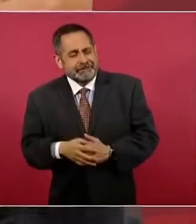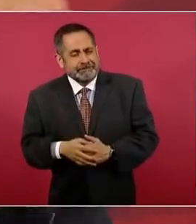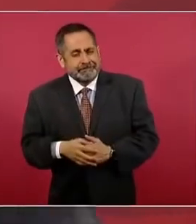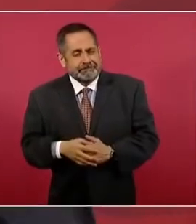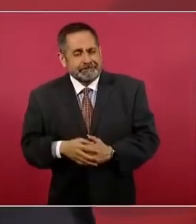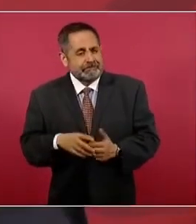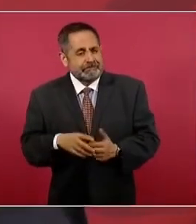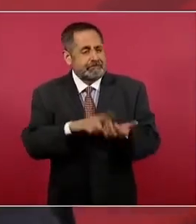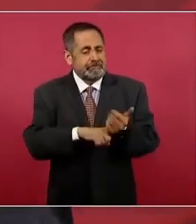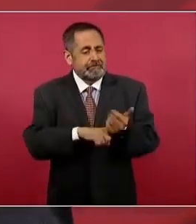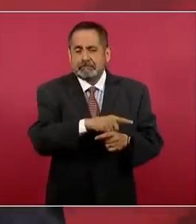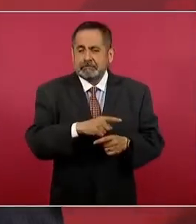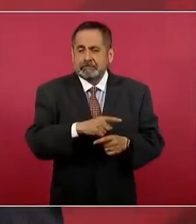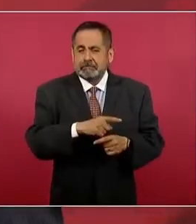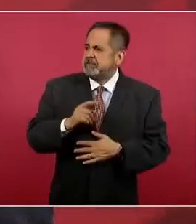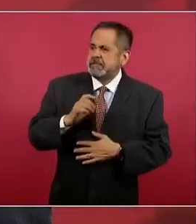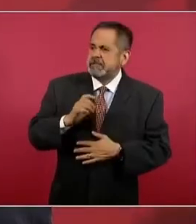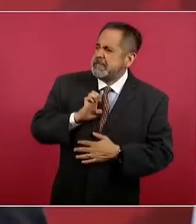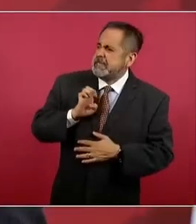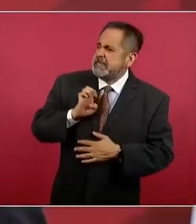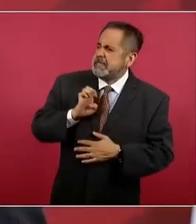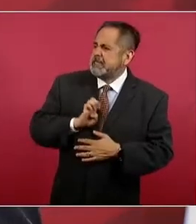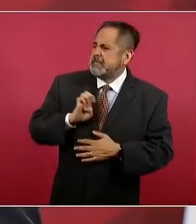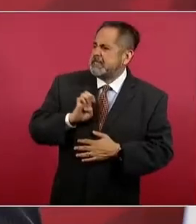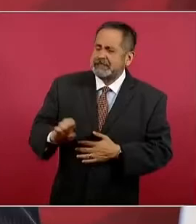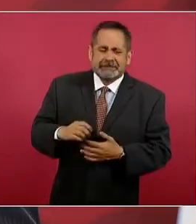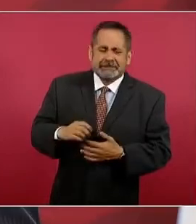casos puro odio,